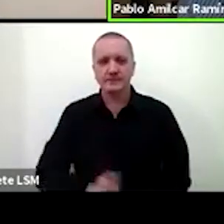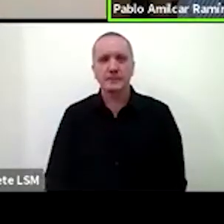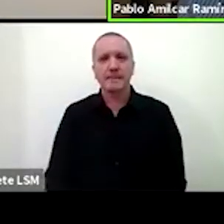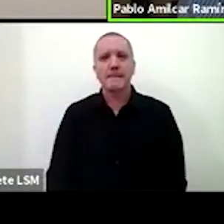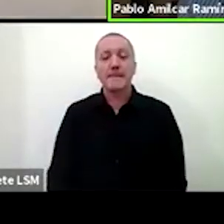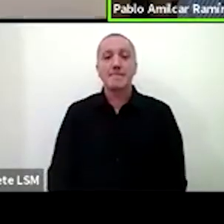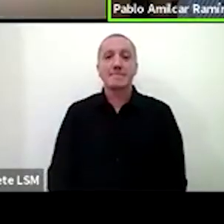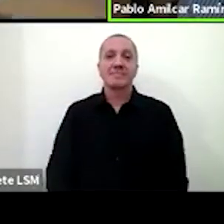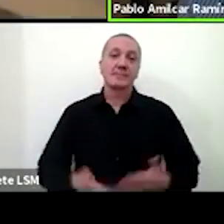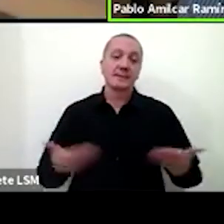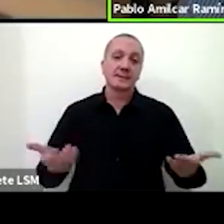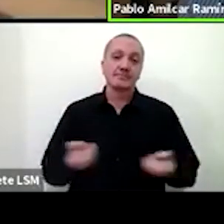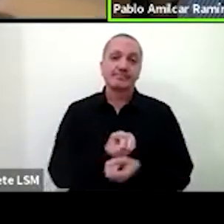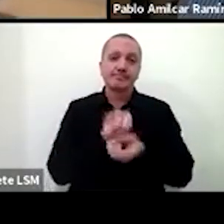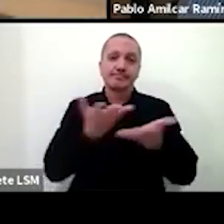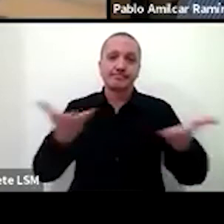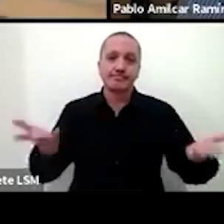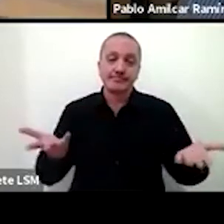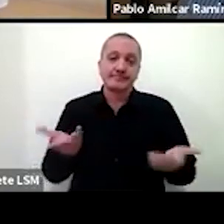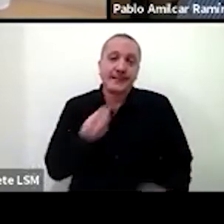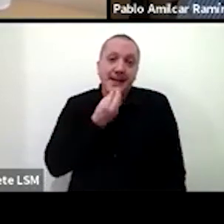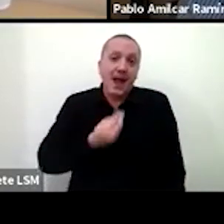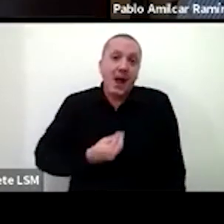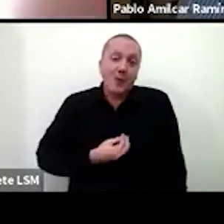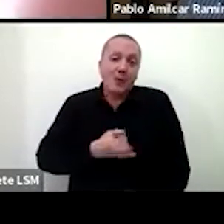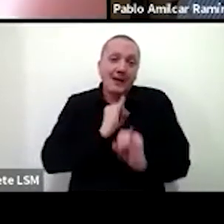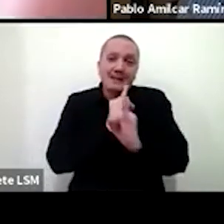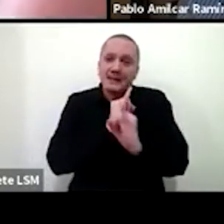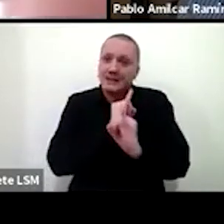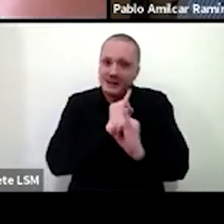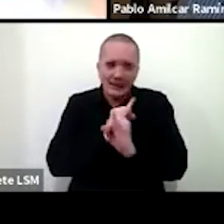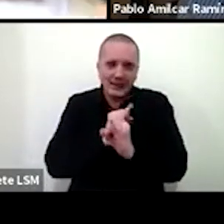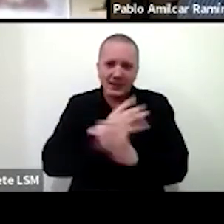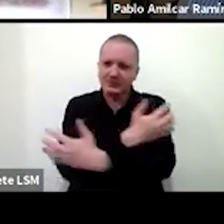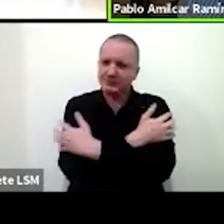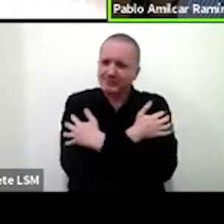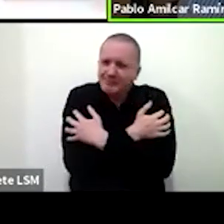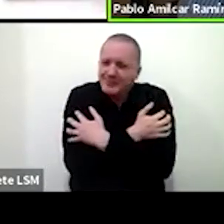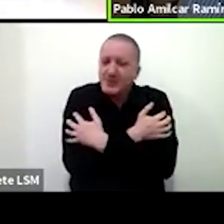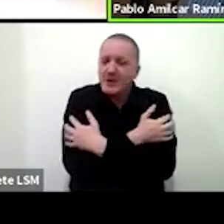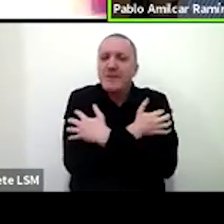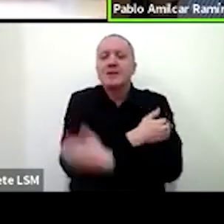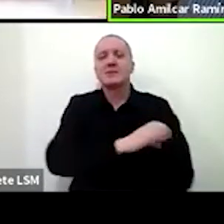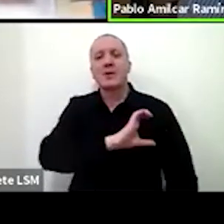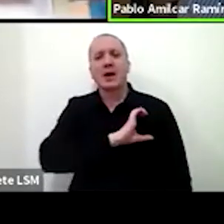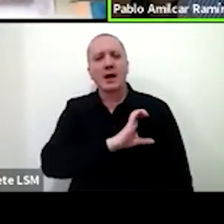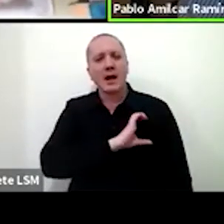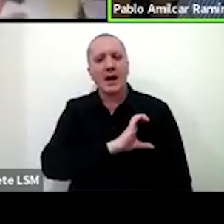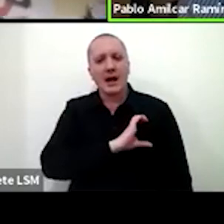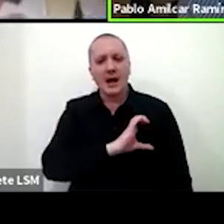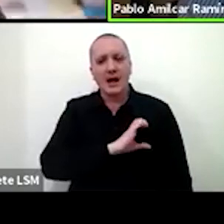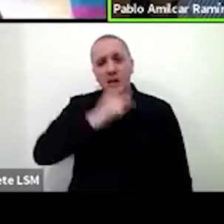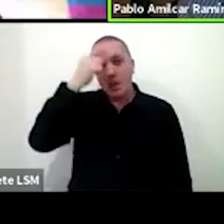Mandarles, más allá de la virtualidad, un abrazo virtual, afectivo para quienes